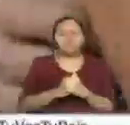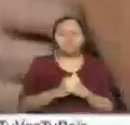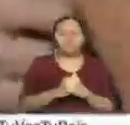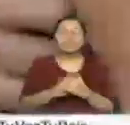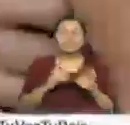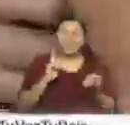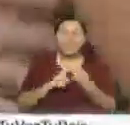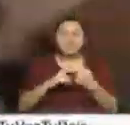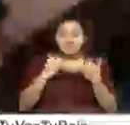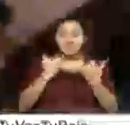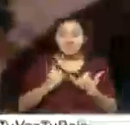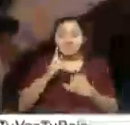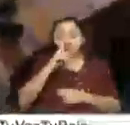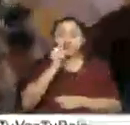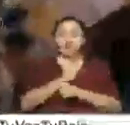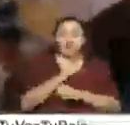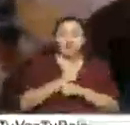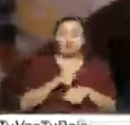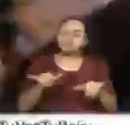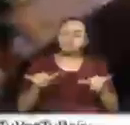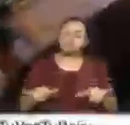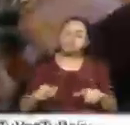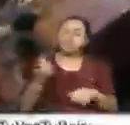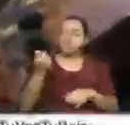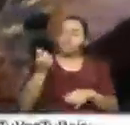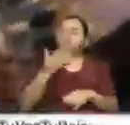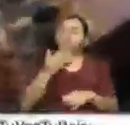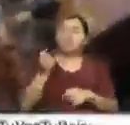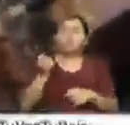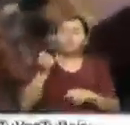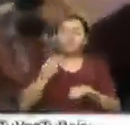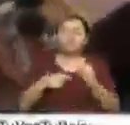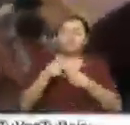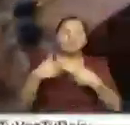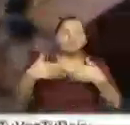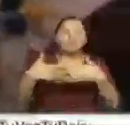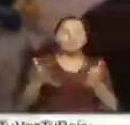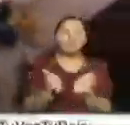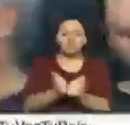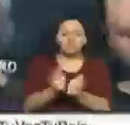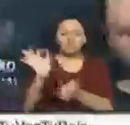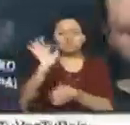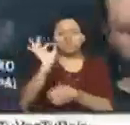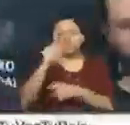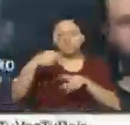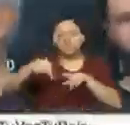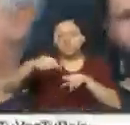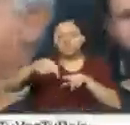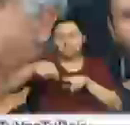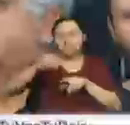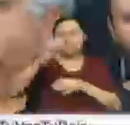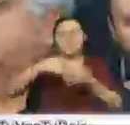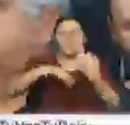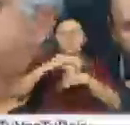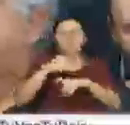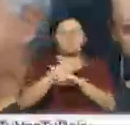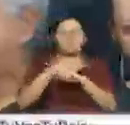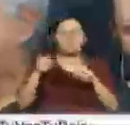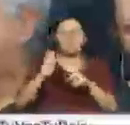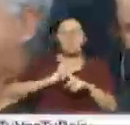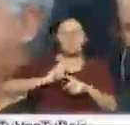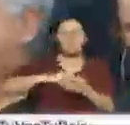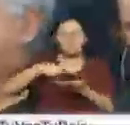Por el momento, los empleados dicen sostenerse económicamente con la venta de pasteles o productos de belleza. Otros tantos no reciben sus